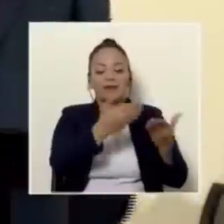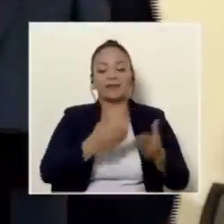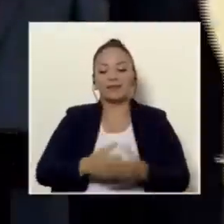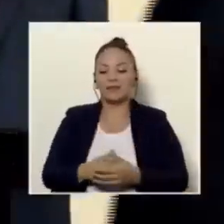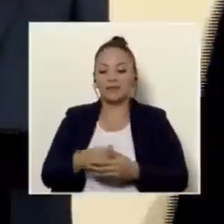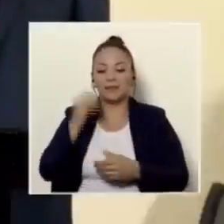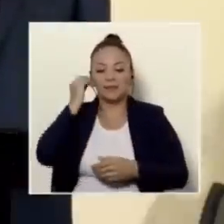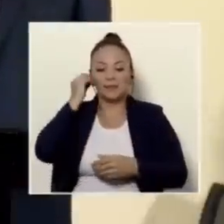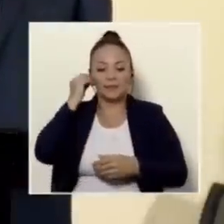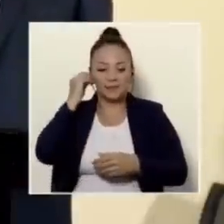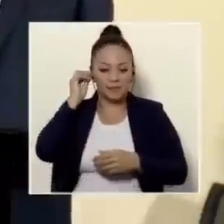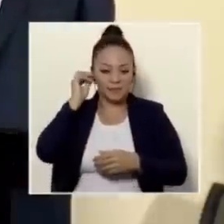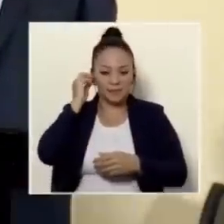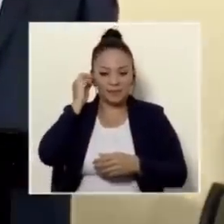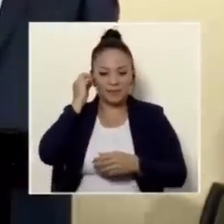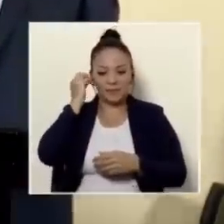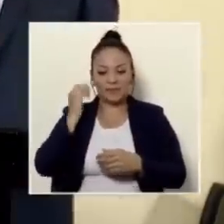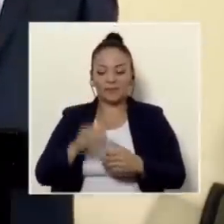gracias.